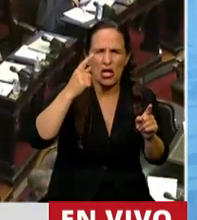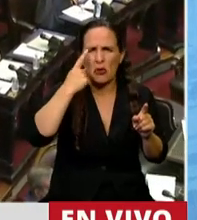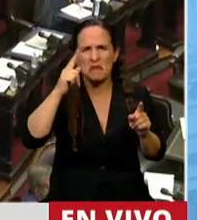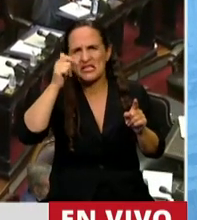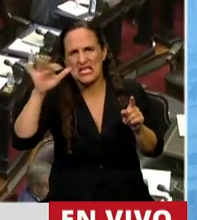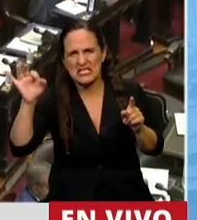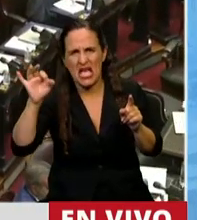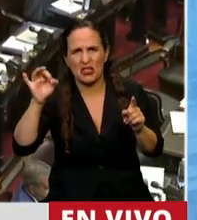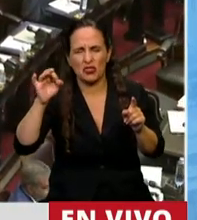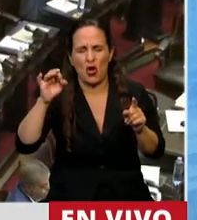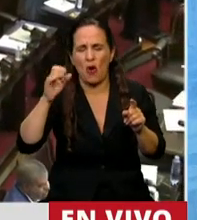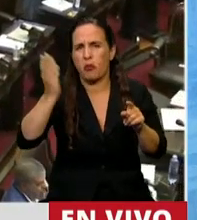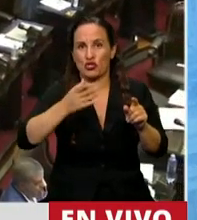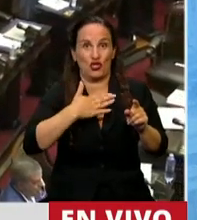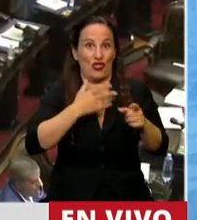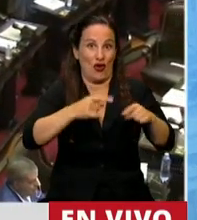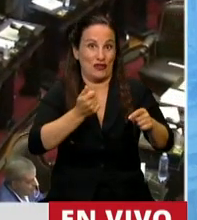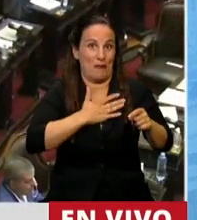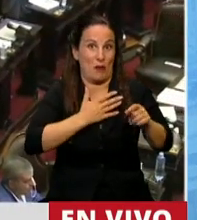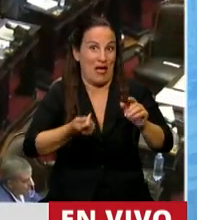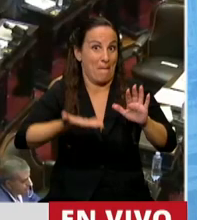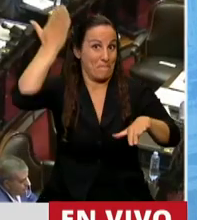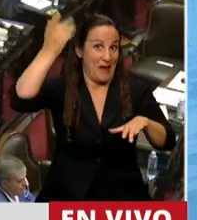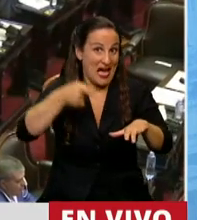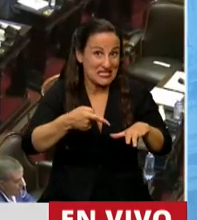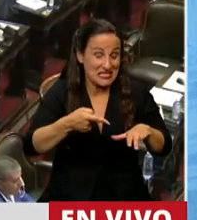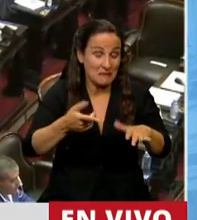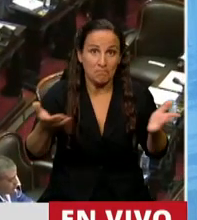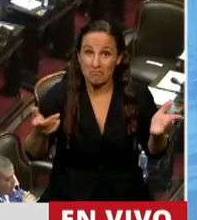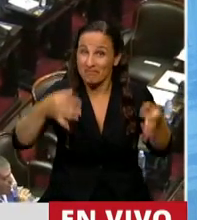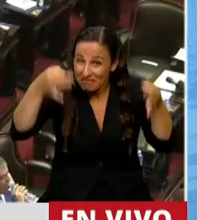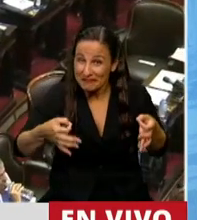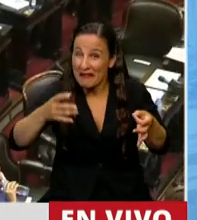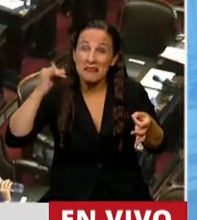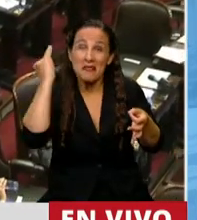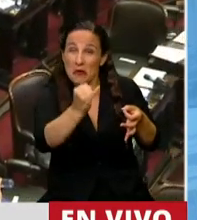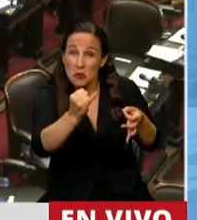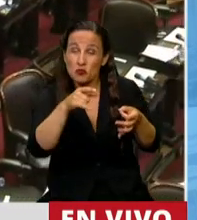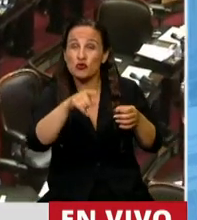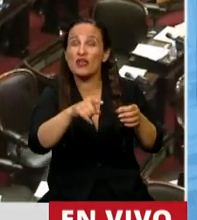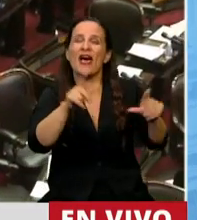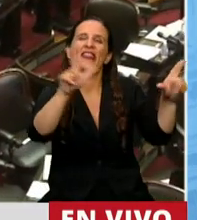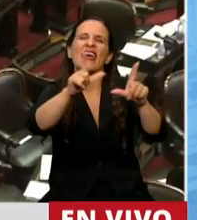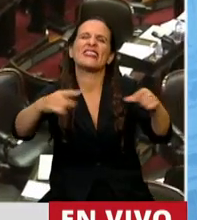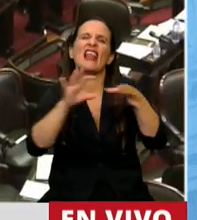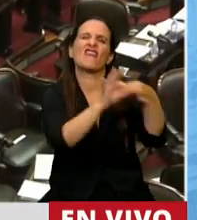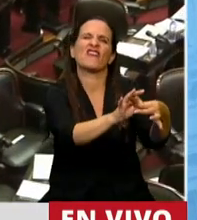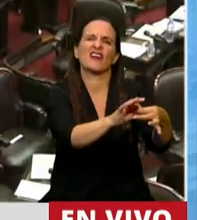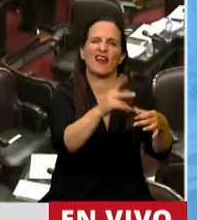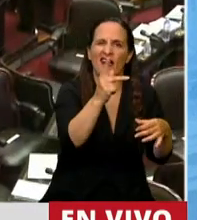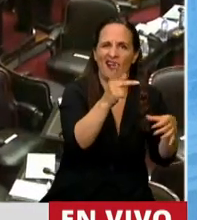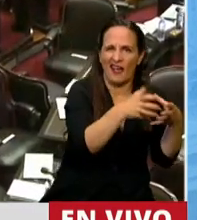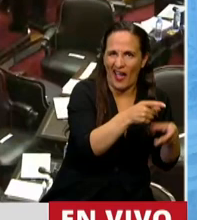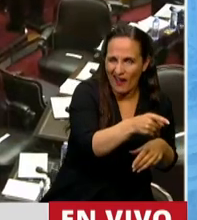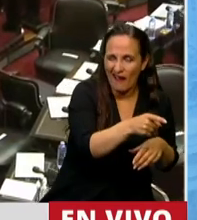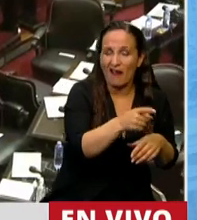1.300% del incremento de patrimonio. En la denuncia, de acuerdo a lo que reflejan los medios K, porque yo todavía no la pude ver,